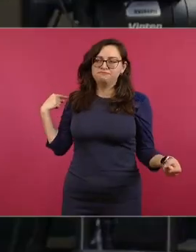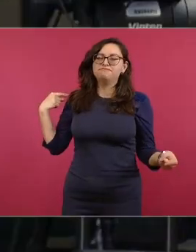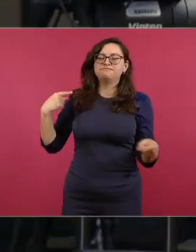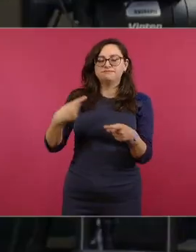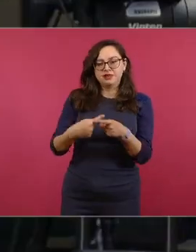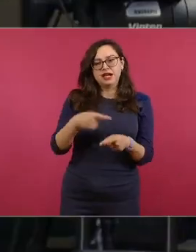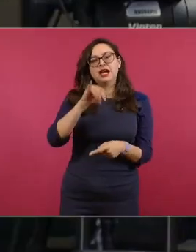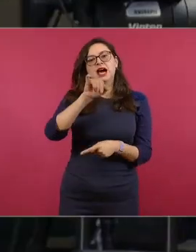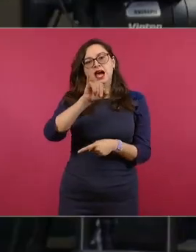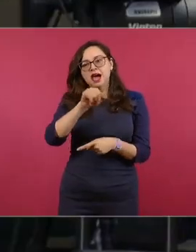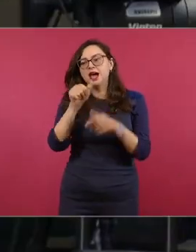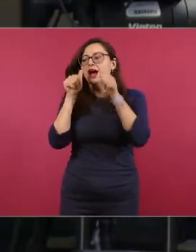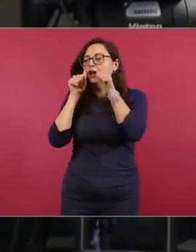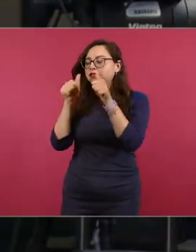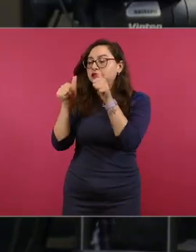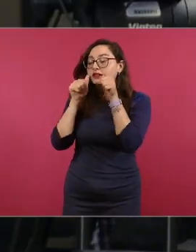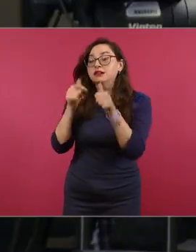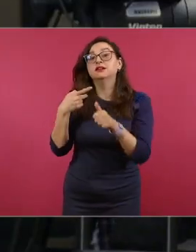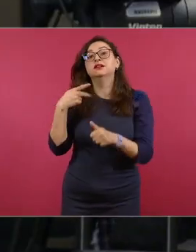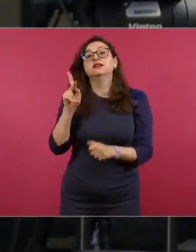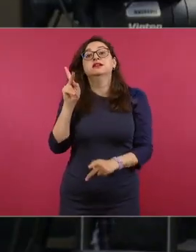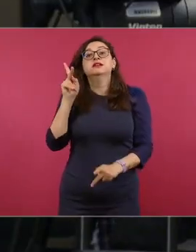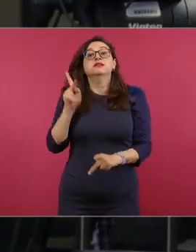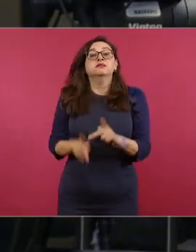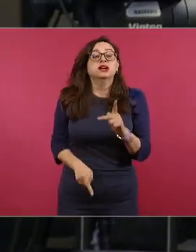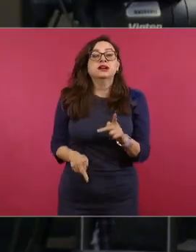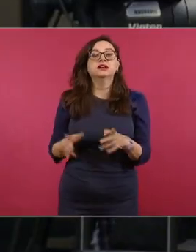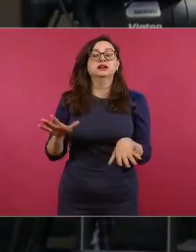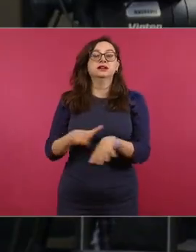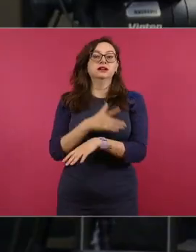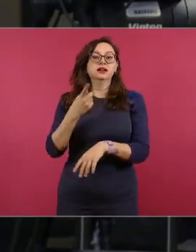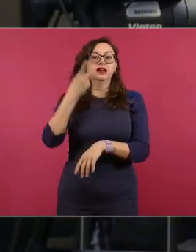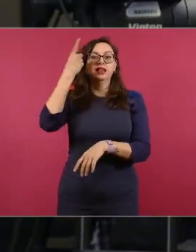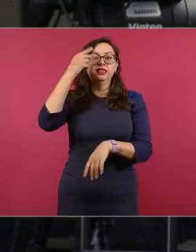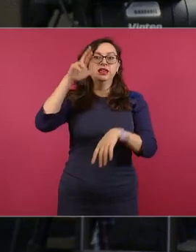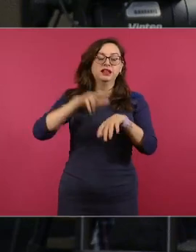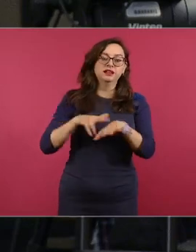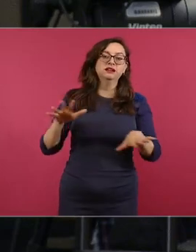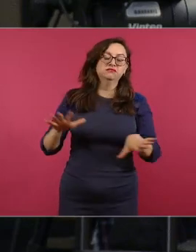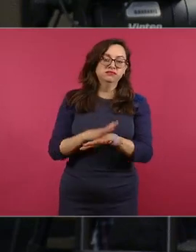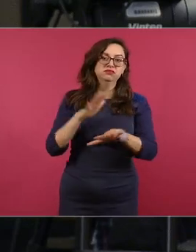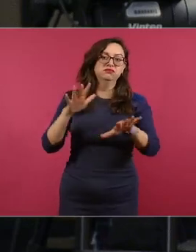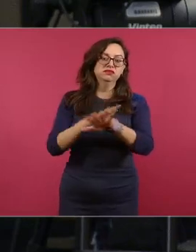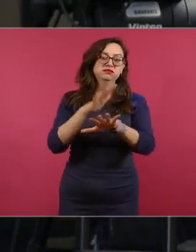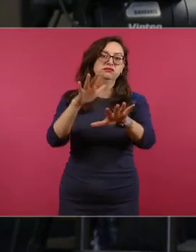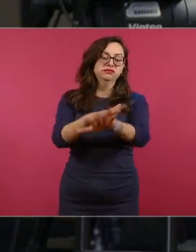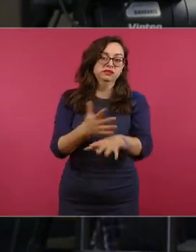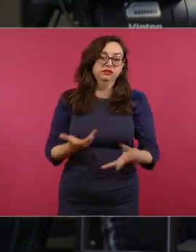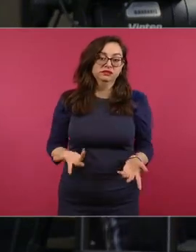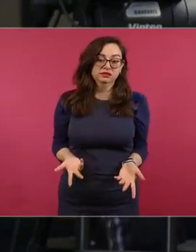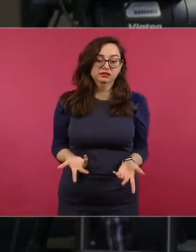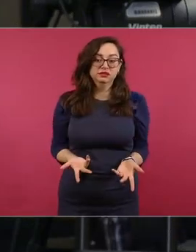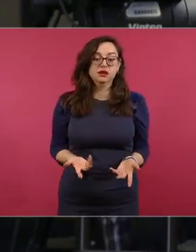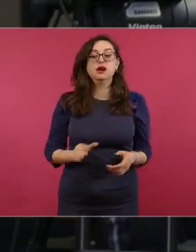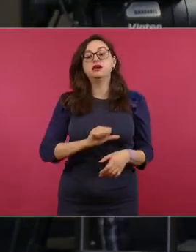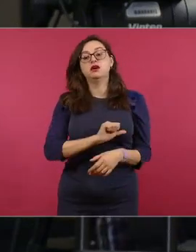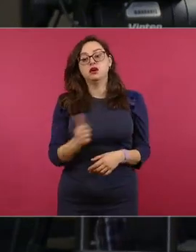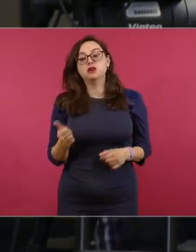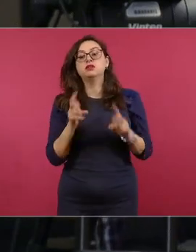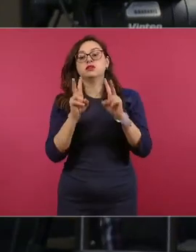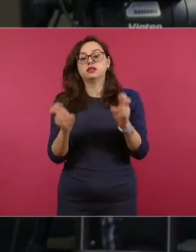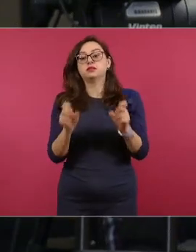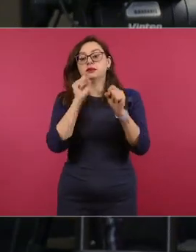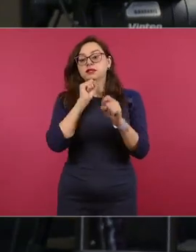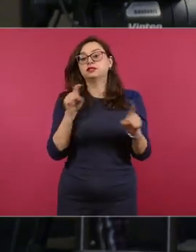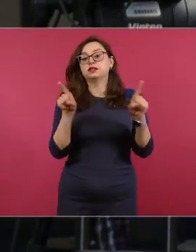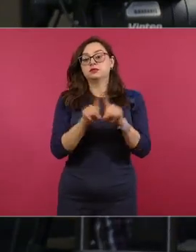sido incompleta debido al cambio constante de los directores de juegos y sorteos, presidente. Este es otro tema, presidente, también